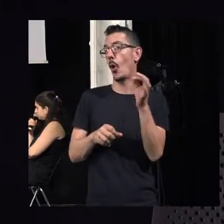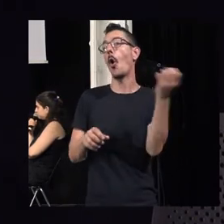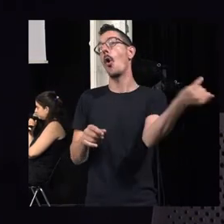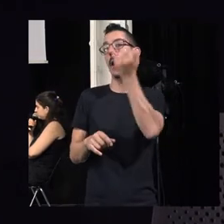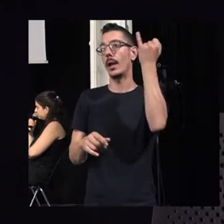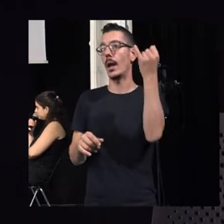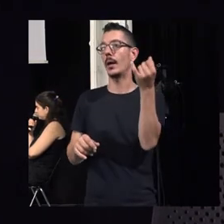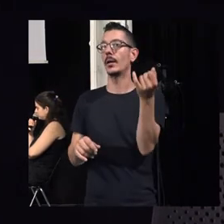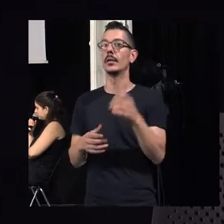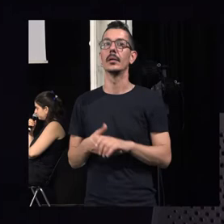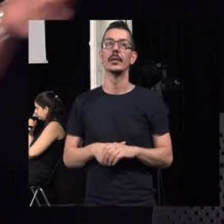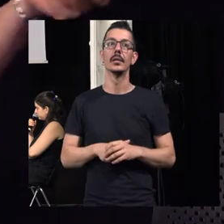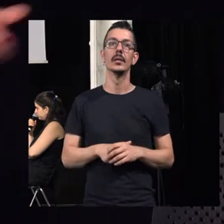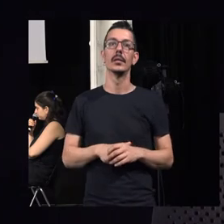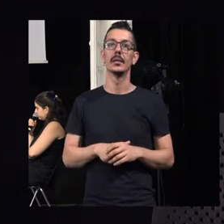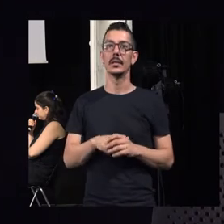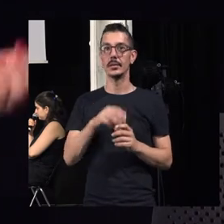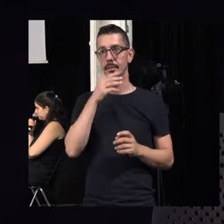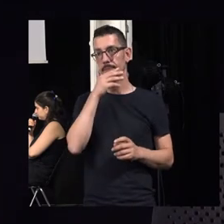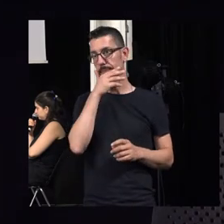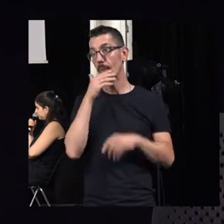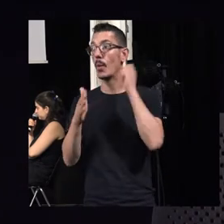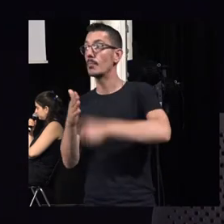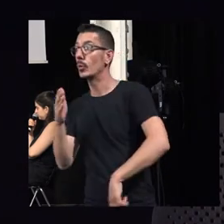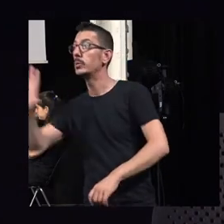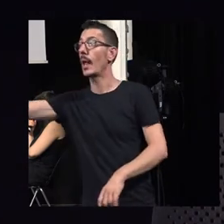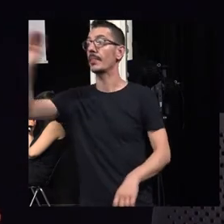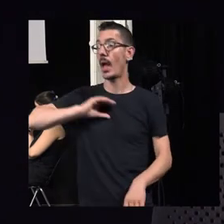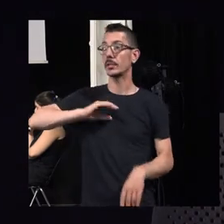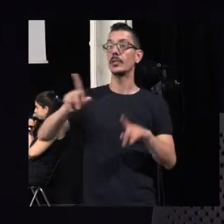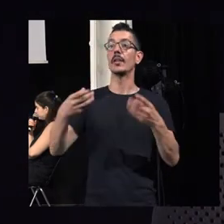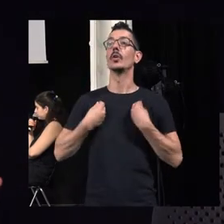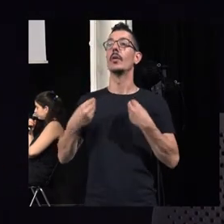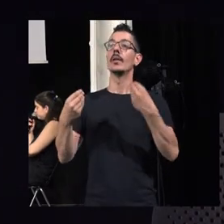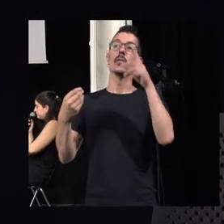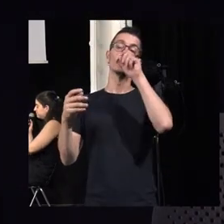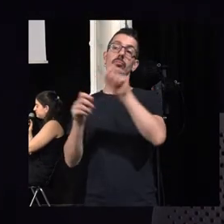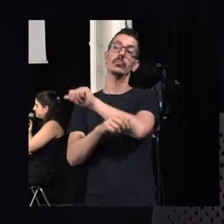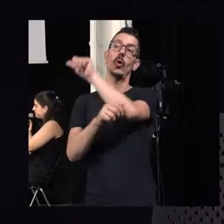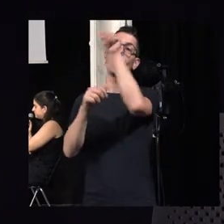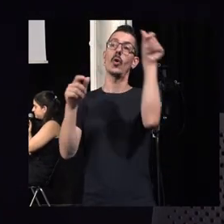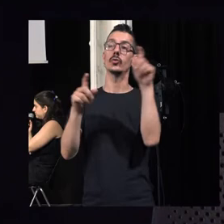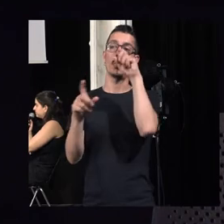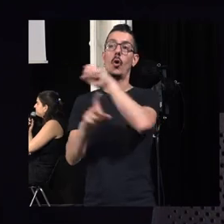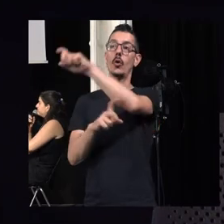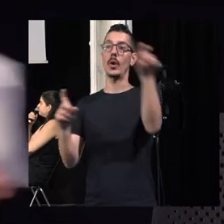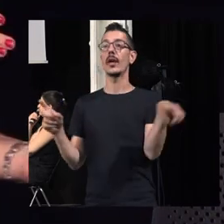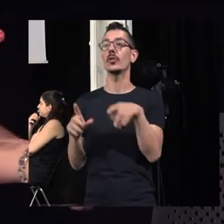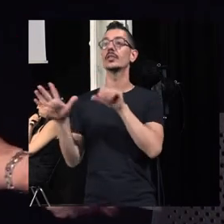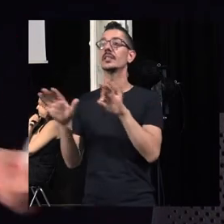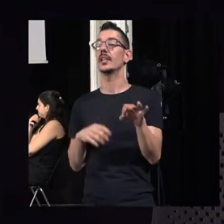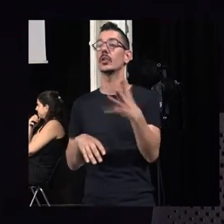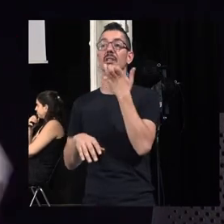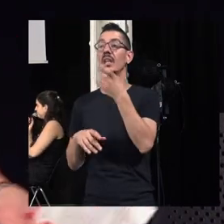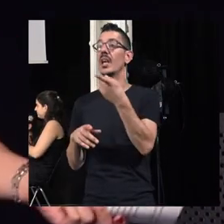fantástico. Oye, multamos uno con 30.000, te los doy a ti, genial, ya con eso vivo todo el año. O 1.000, o 600, ya está. Si el señor me iba a